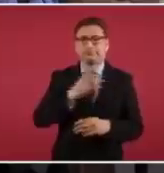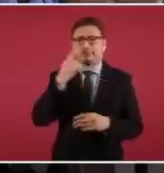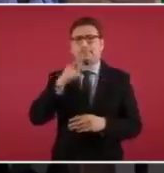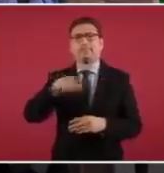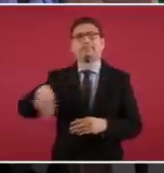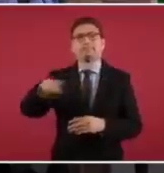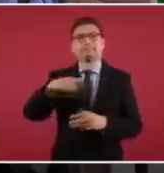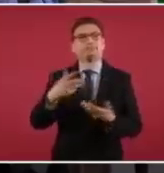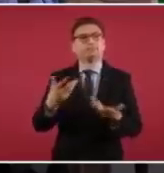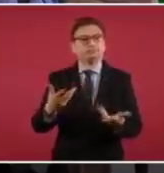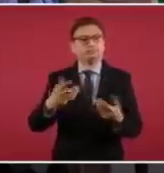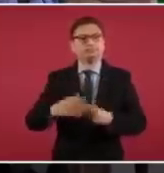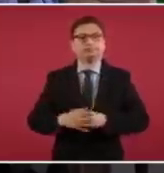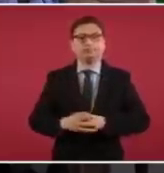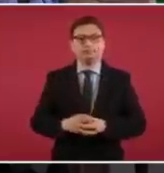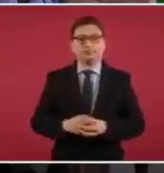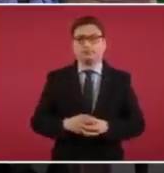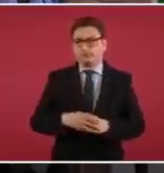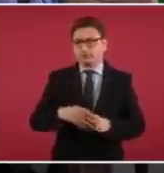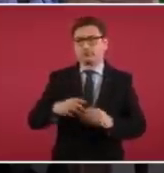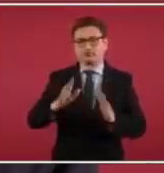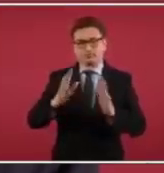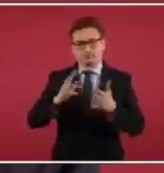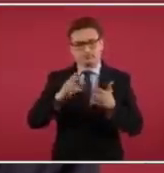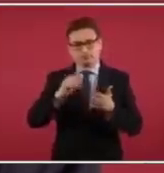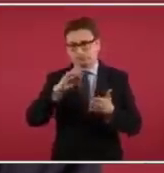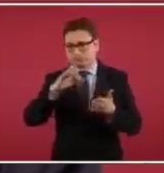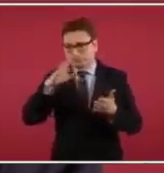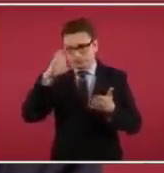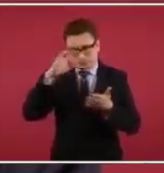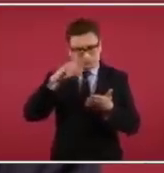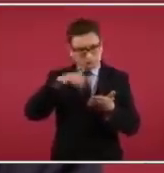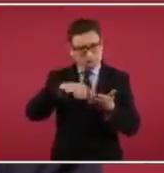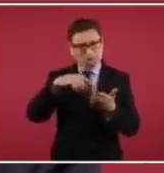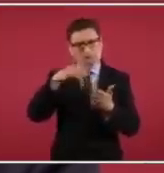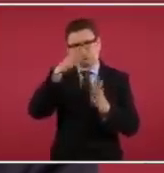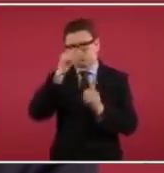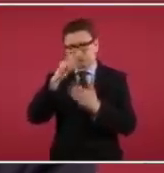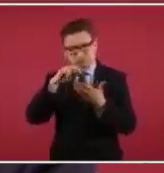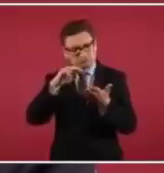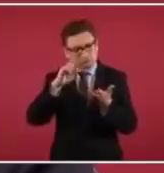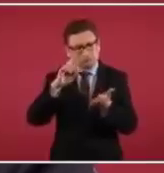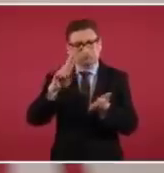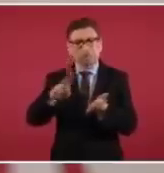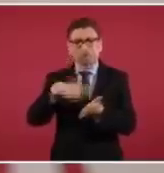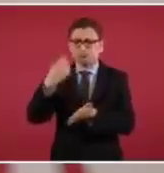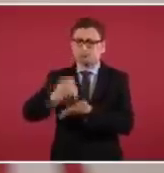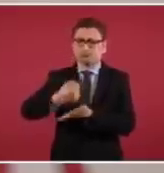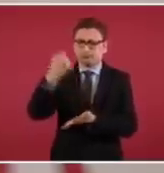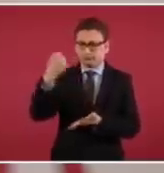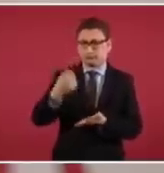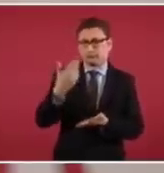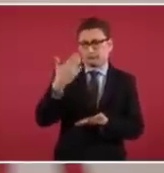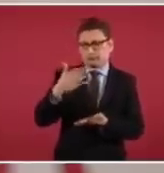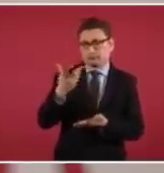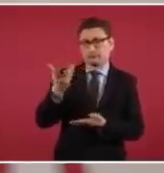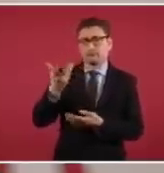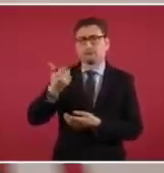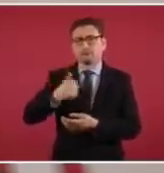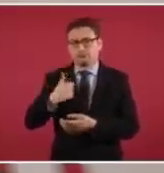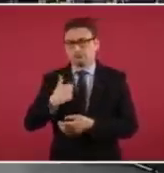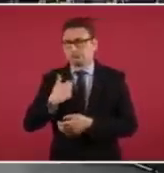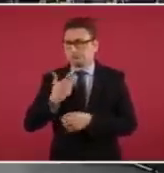para que se apruebe el Tratado de Libre Comercio entre Canadá, Estados Unidos